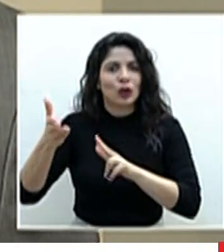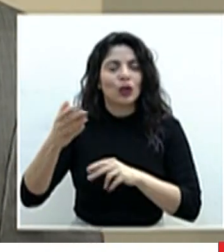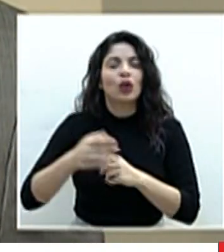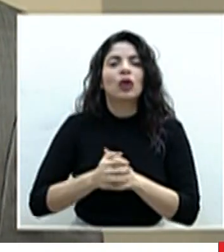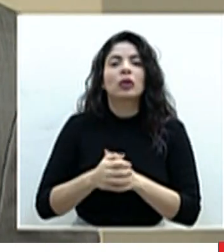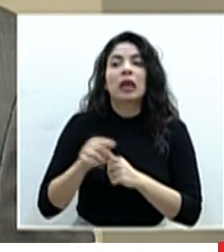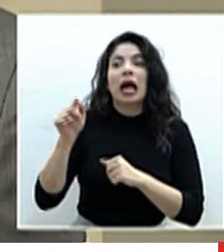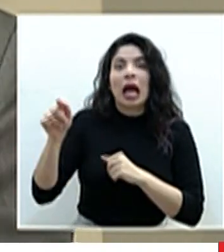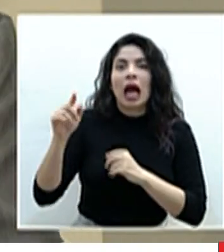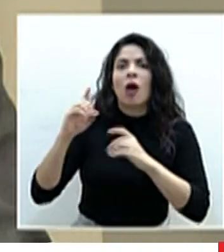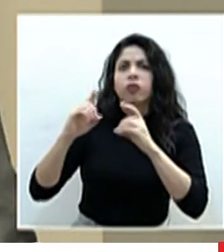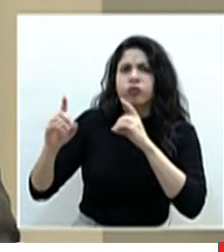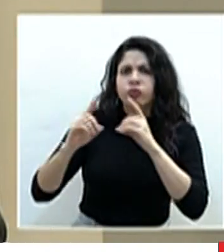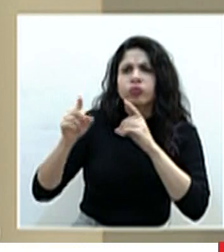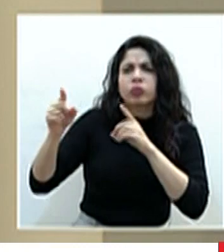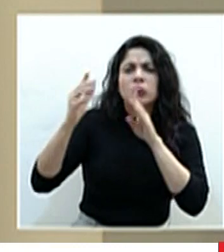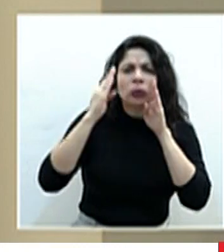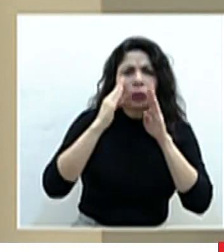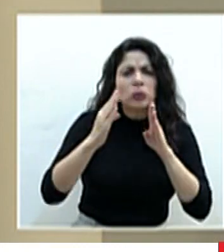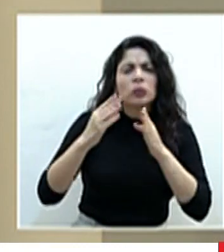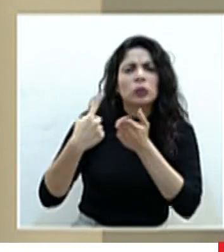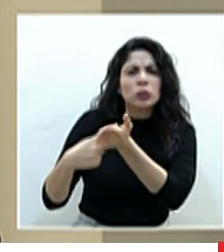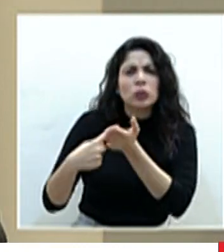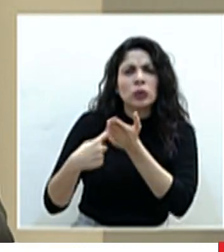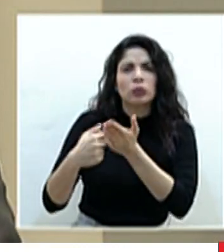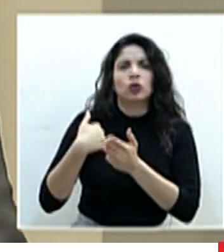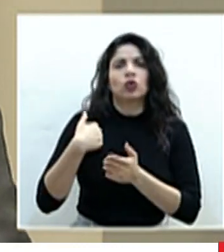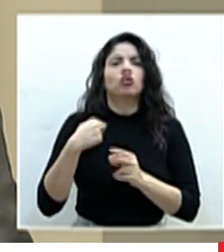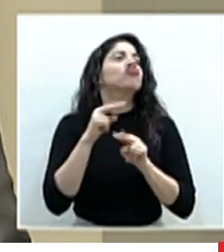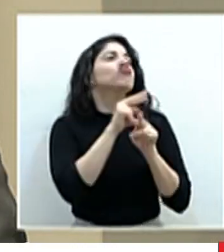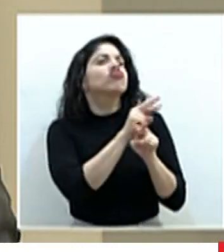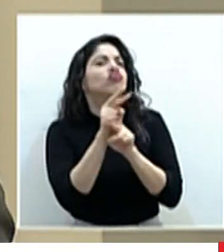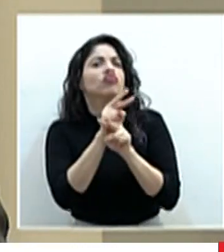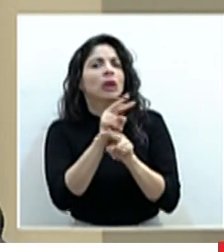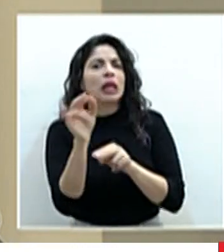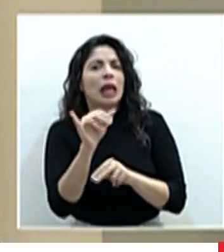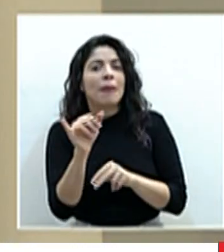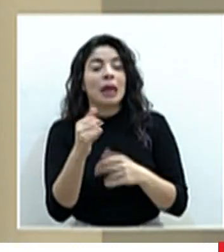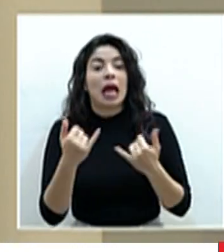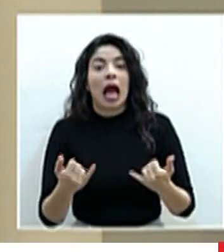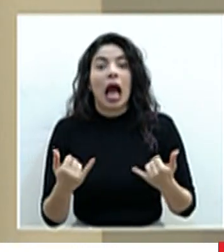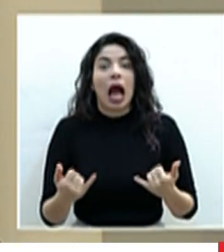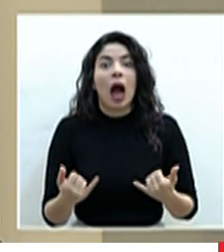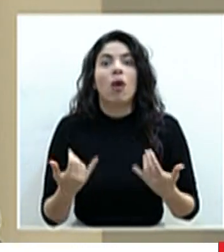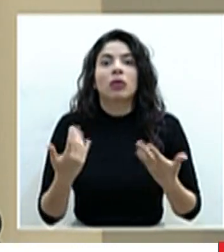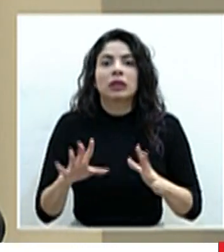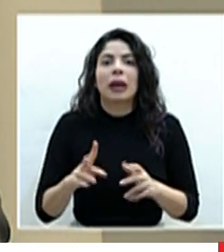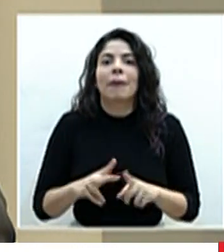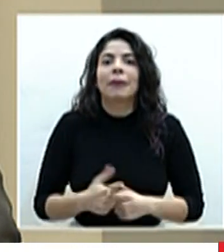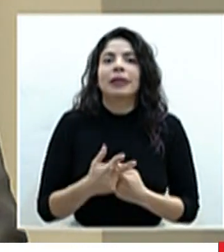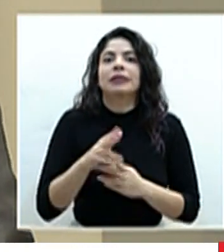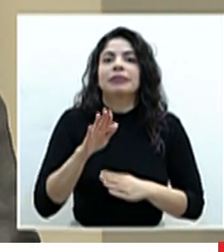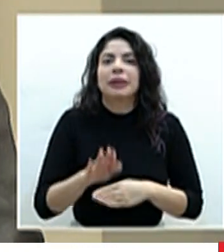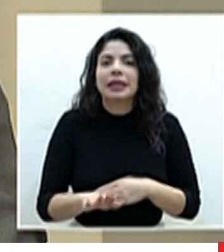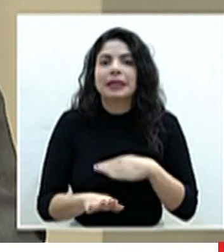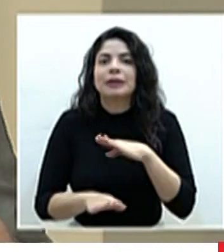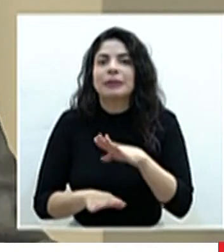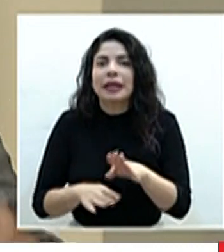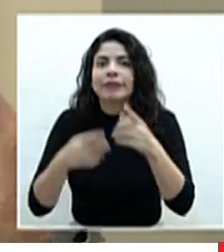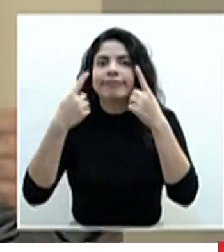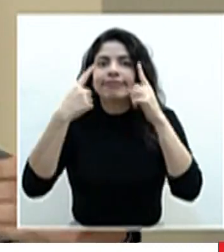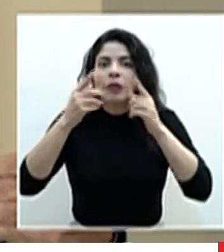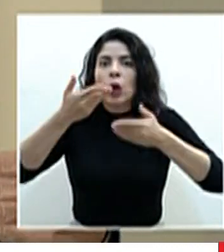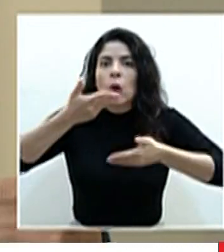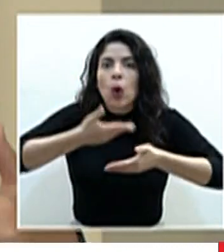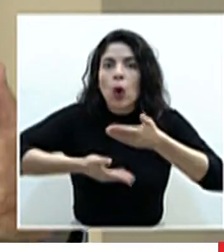suscrito también le ha dado seguimiento a esas conversaciones y el día de hoy podemos dar los primeros pasos de esa cooperación que